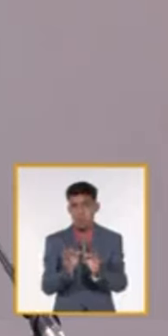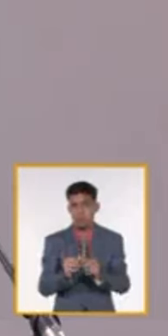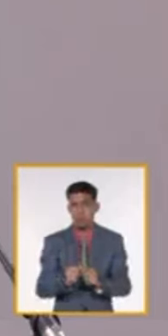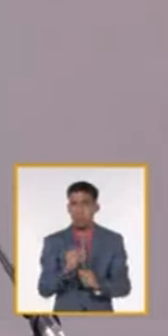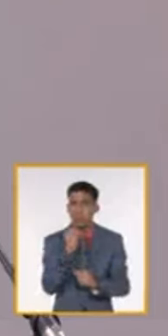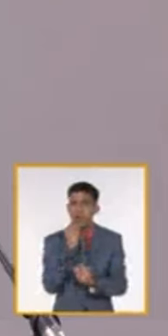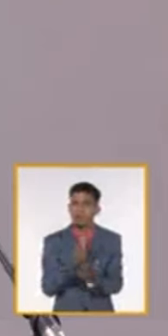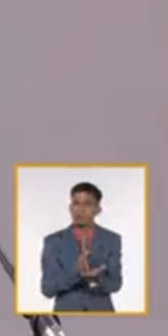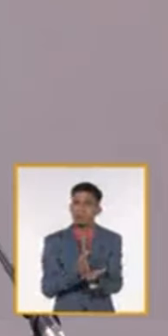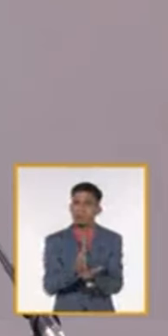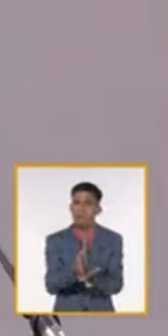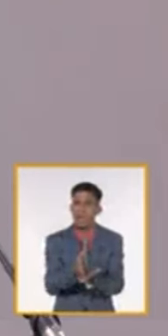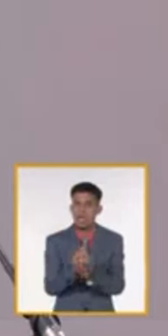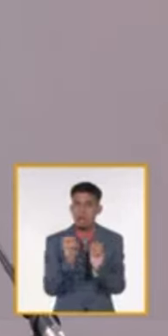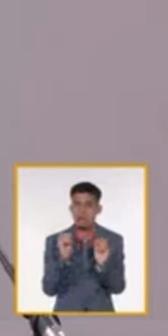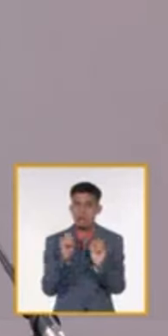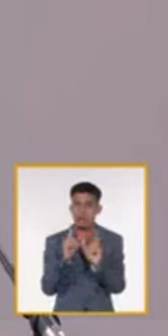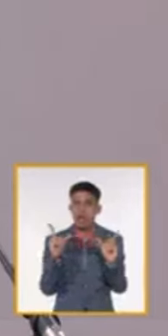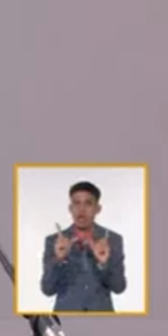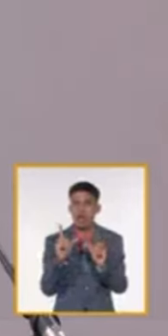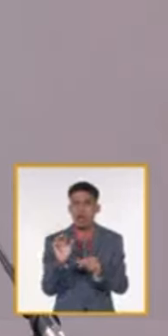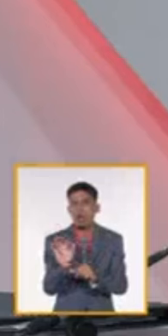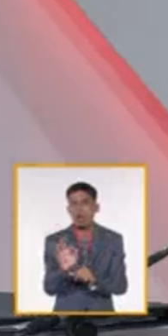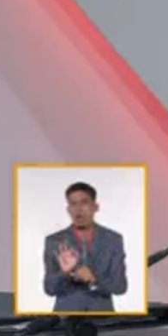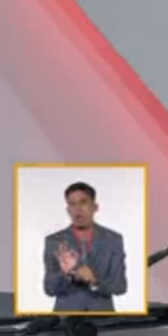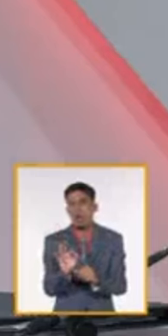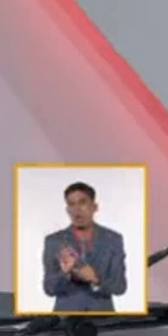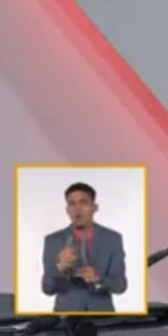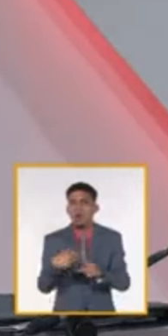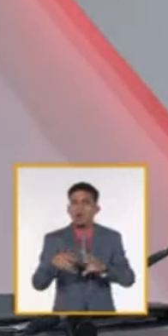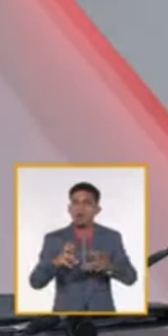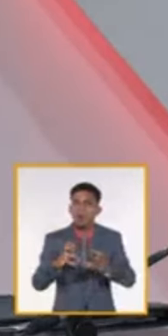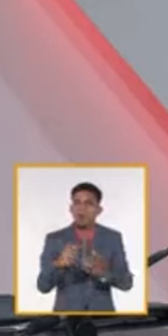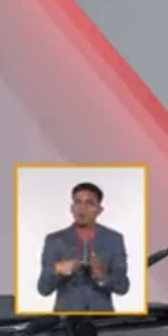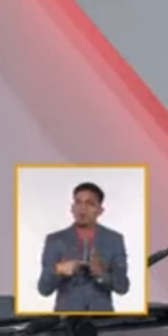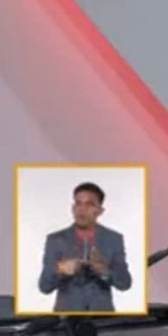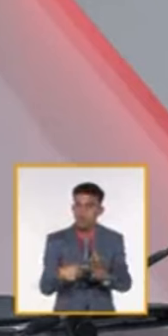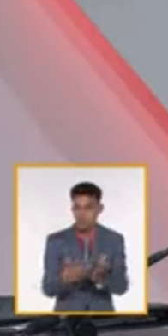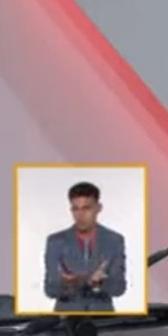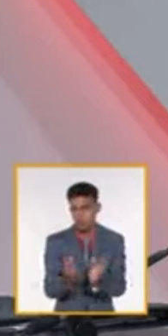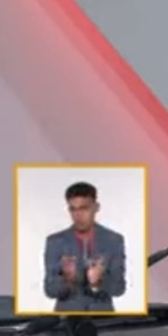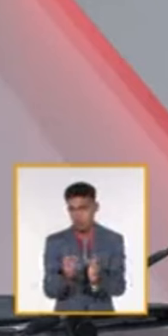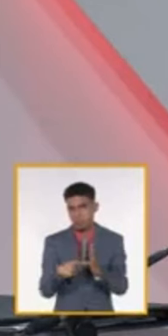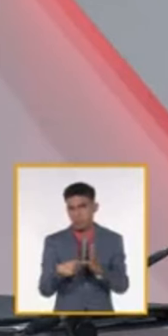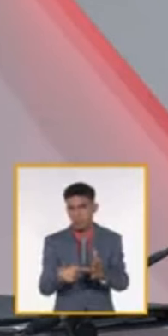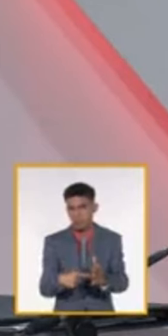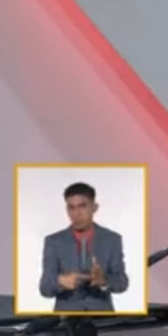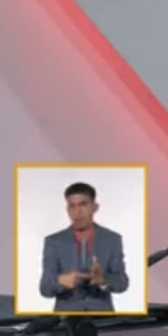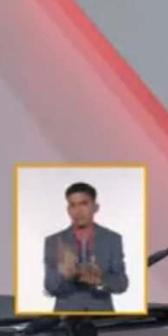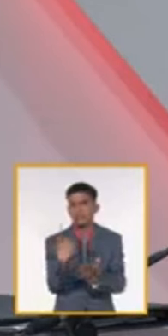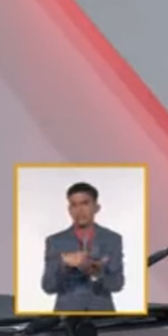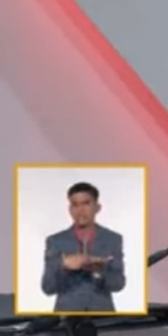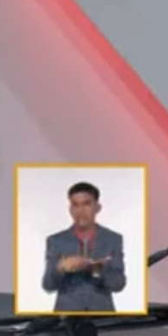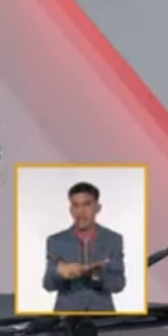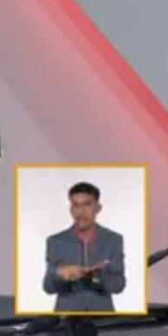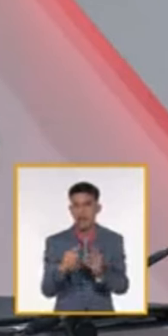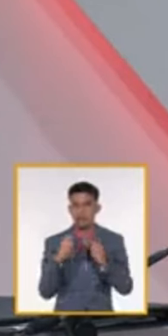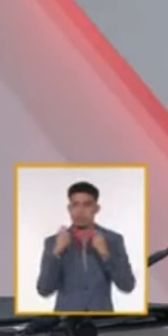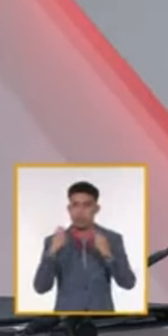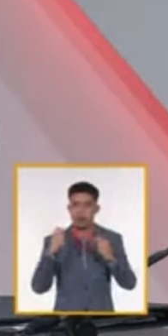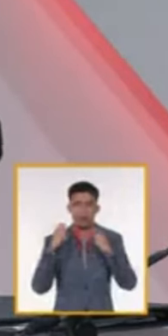seguir impactando? ¿Qué visión podemos dar de lo que ha dejado a estas semanas de protesta